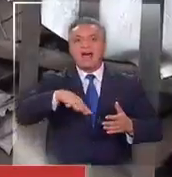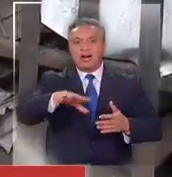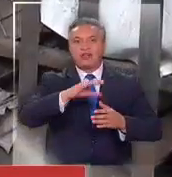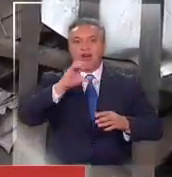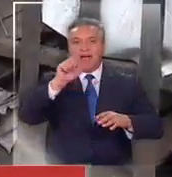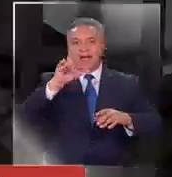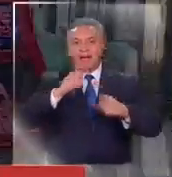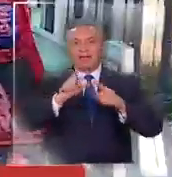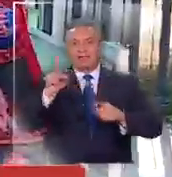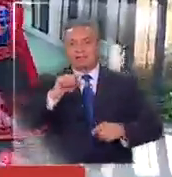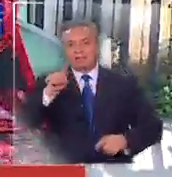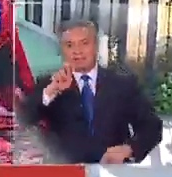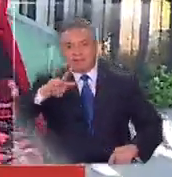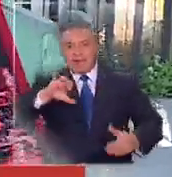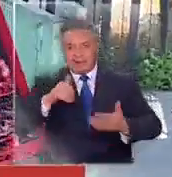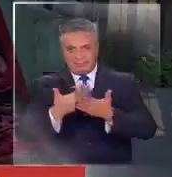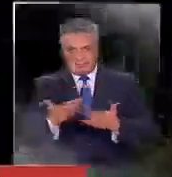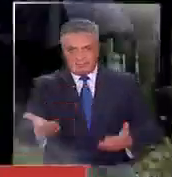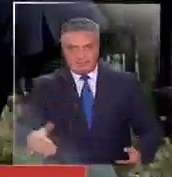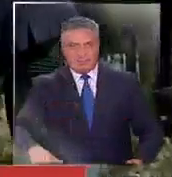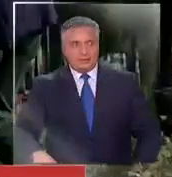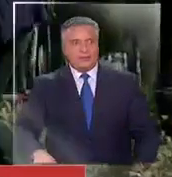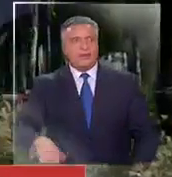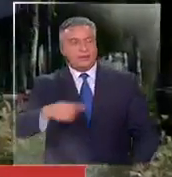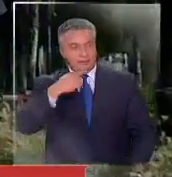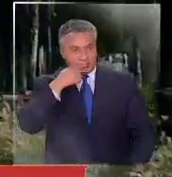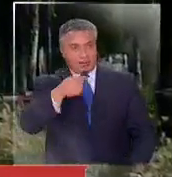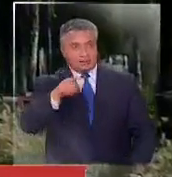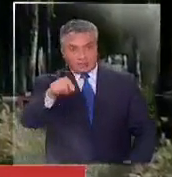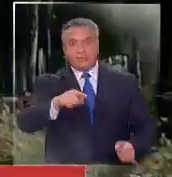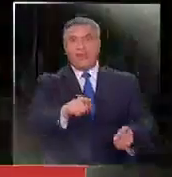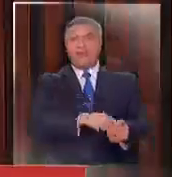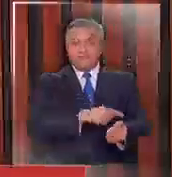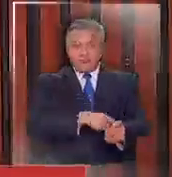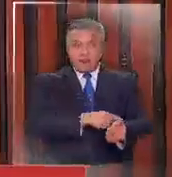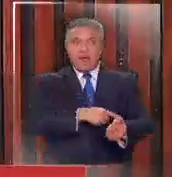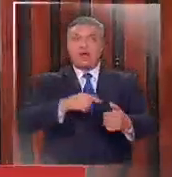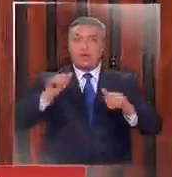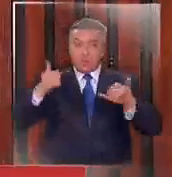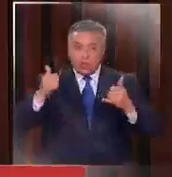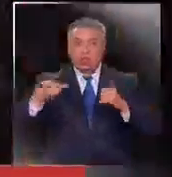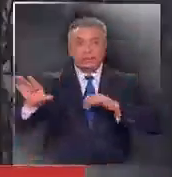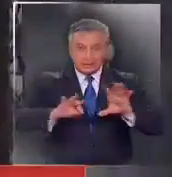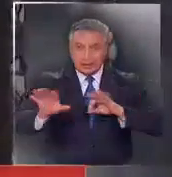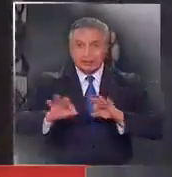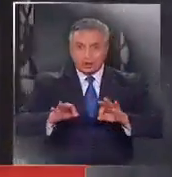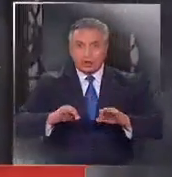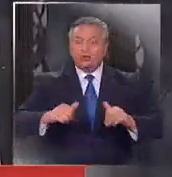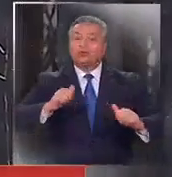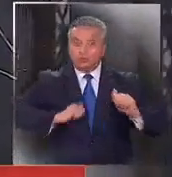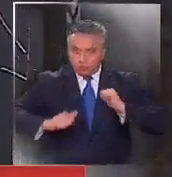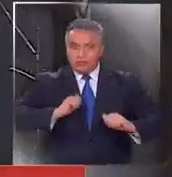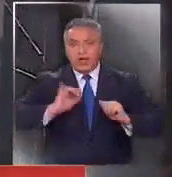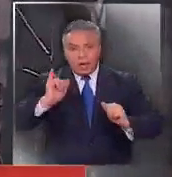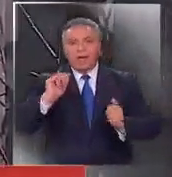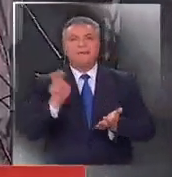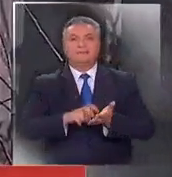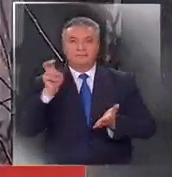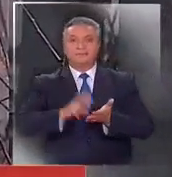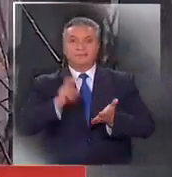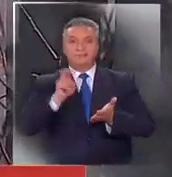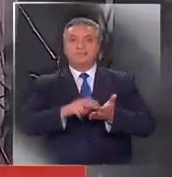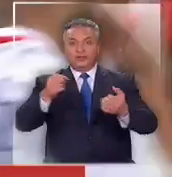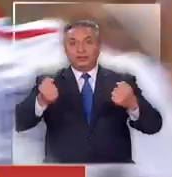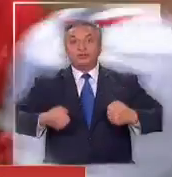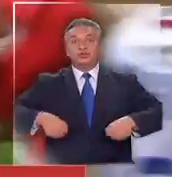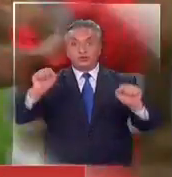distancia en todo Chile y con un cariño inconmensurable, los familiares de los jugadores de la selección sufren y celebran con cada triunfo de uno